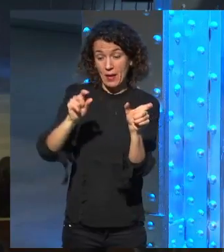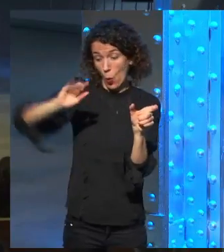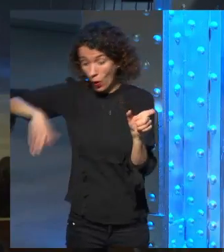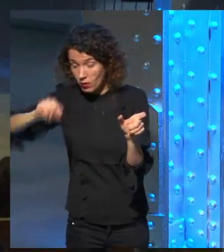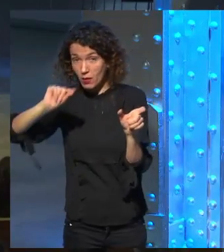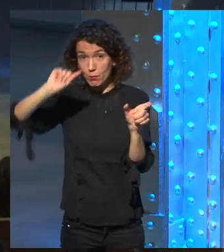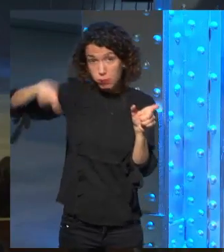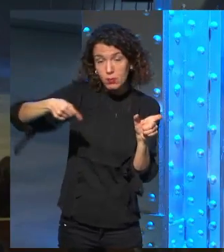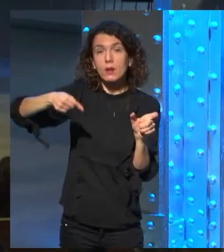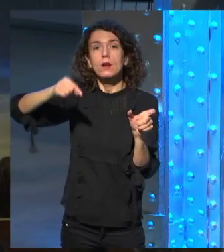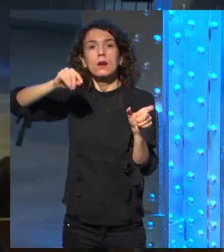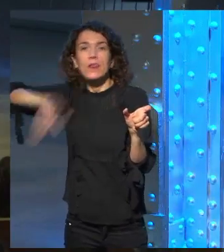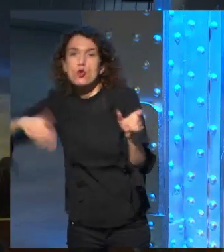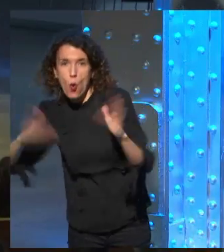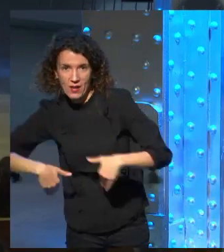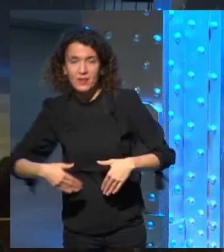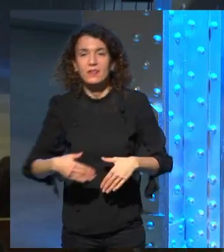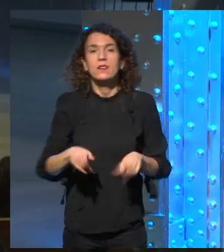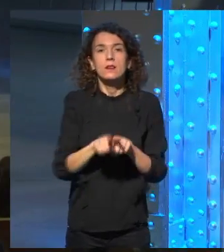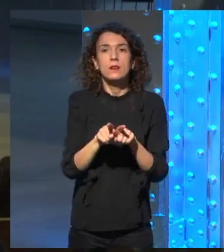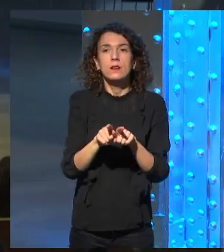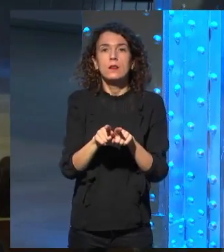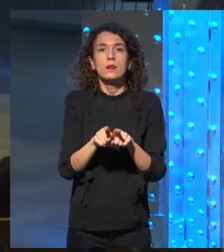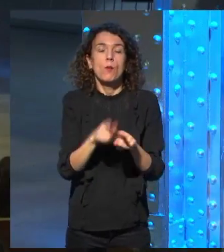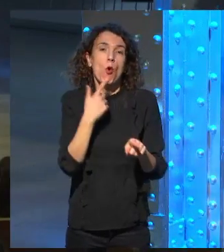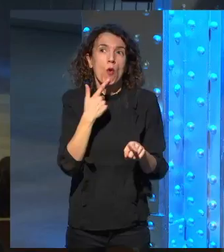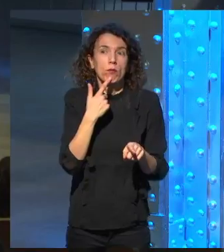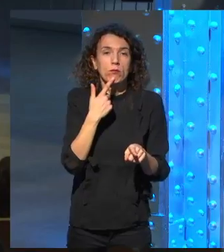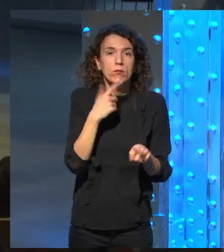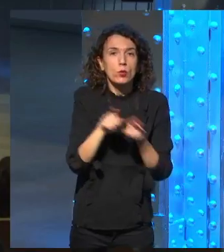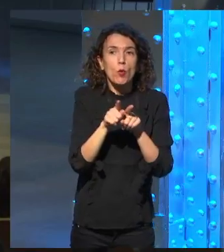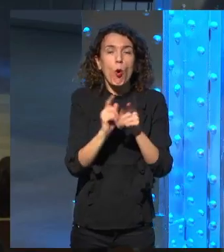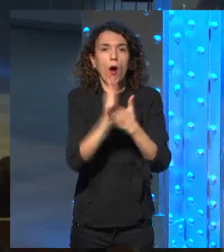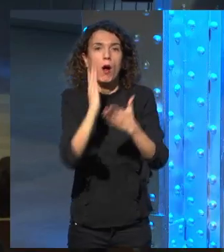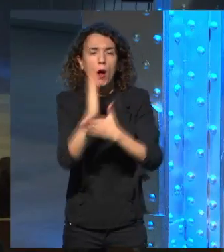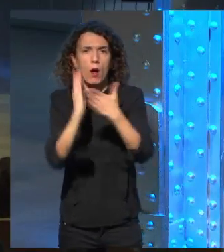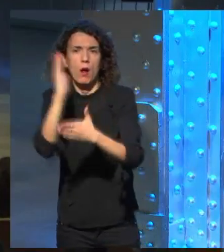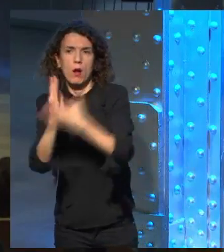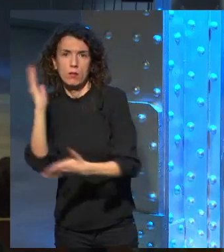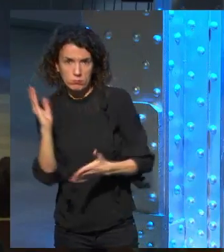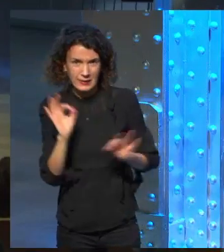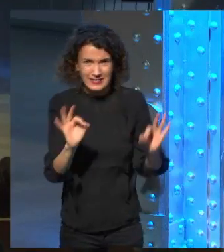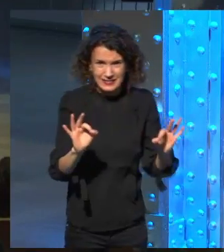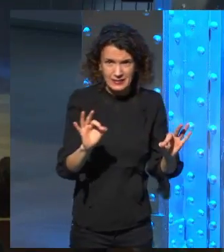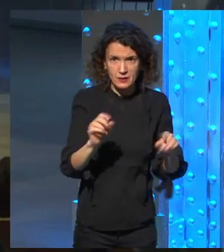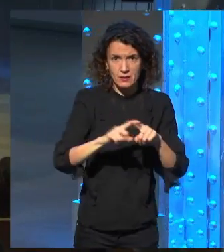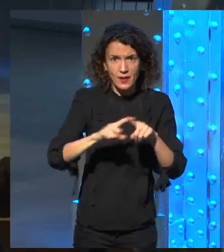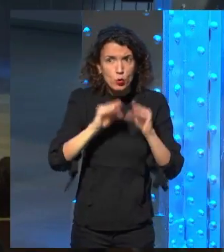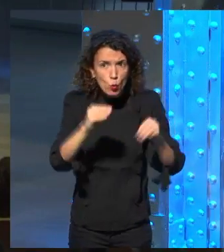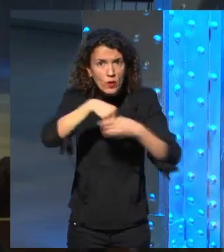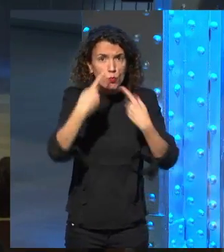taram, taram, tiraram, tiraram, fíjate que y todo está como entrecortado y son piben,